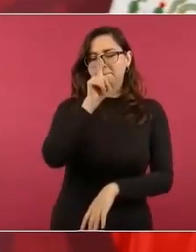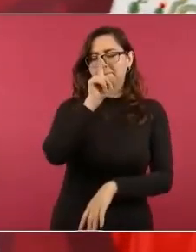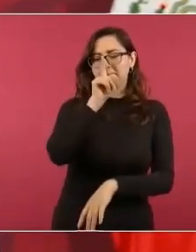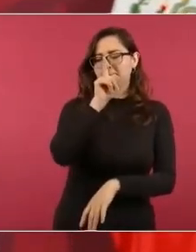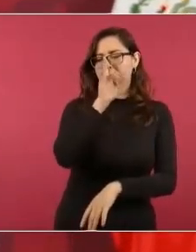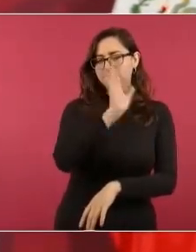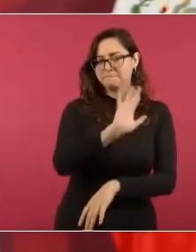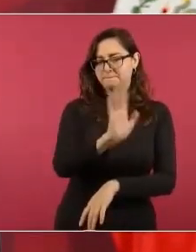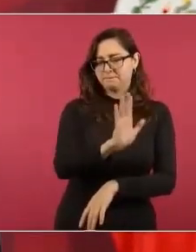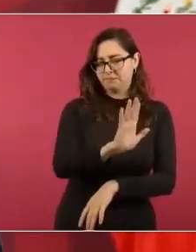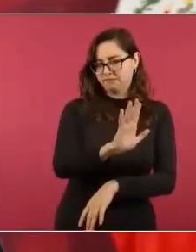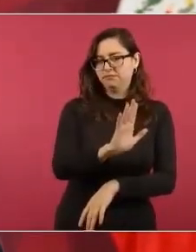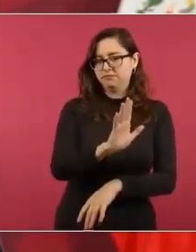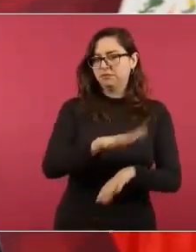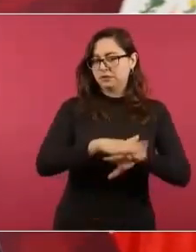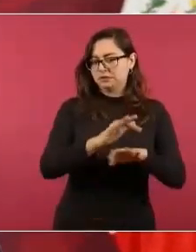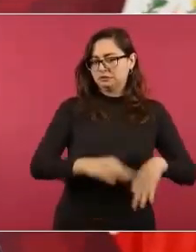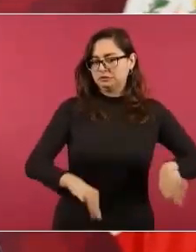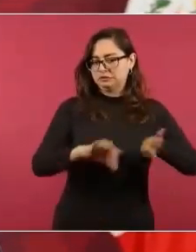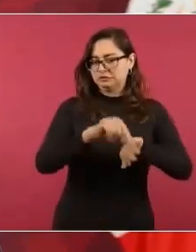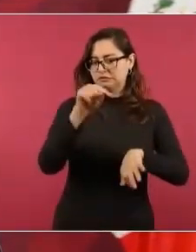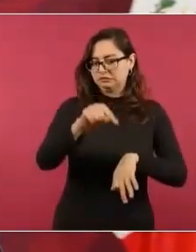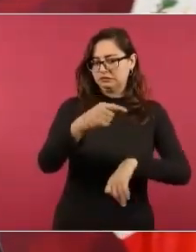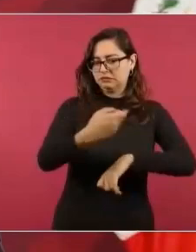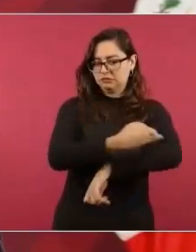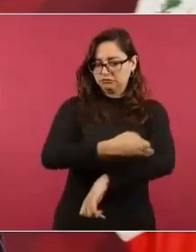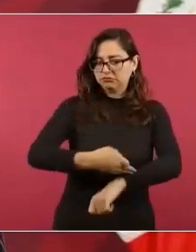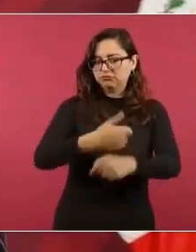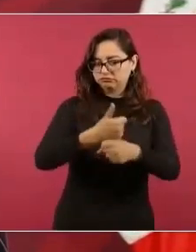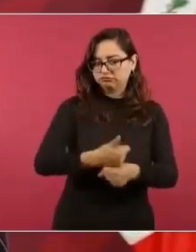pero para tener una idea